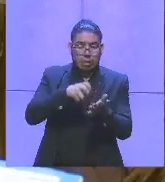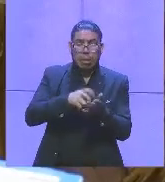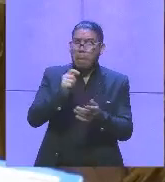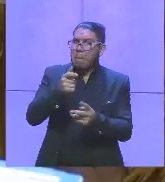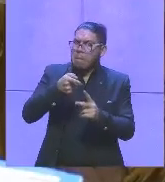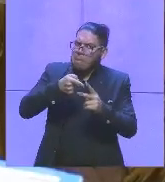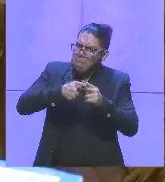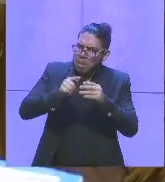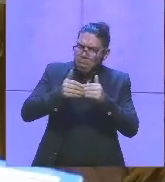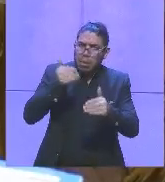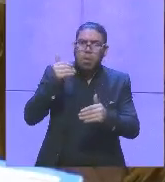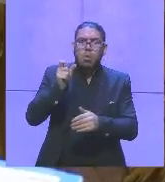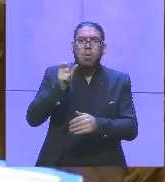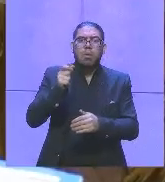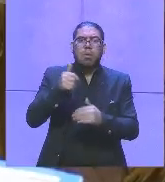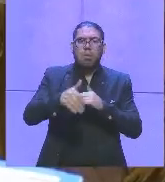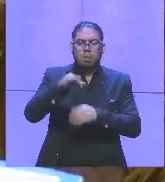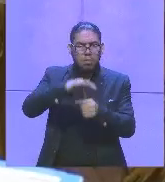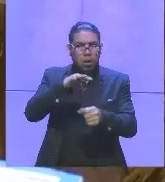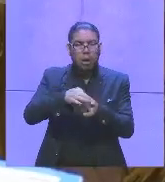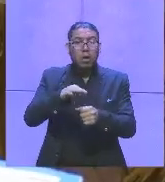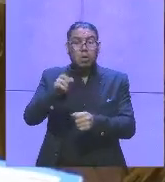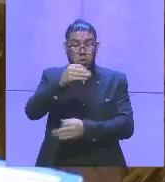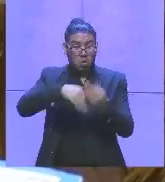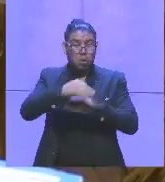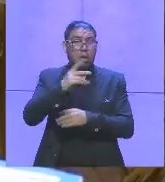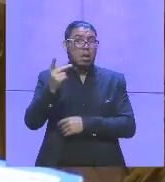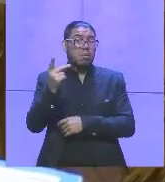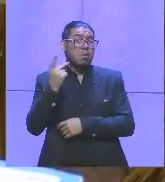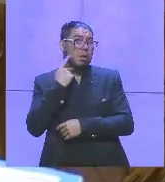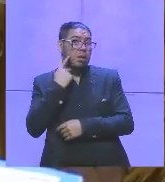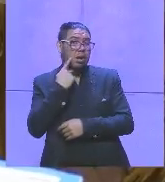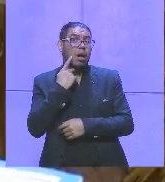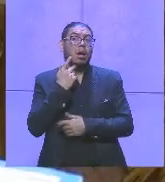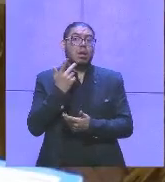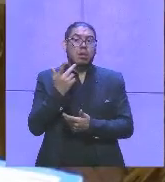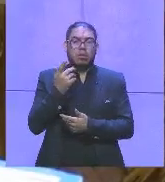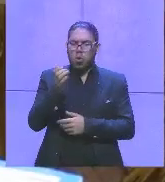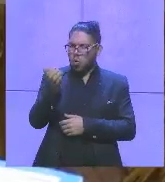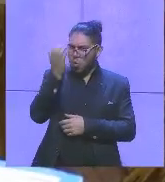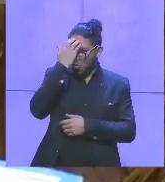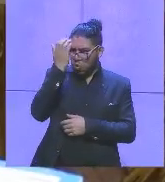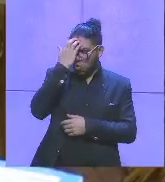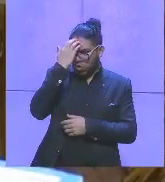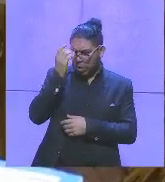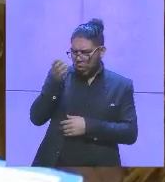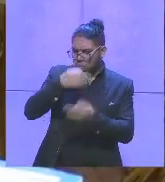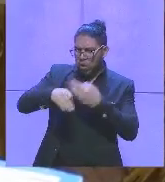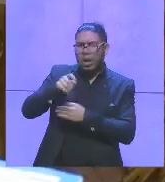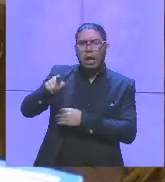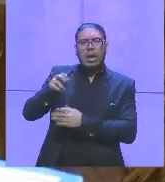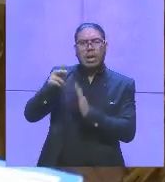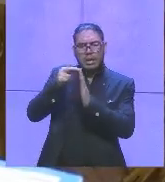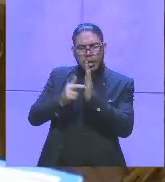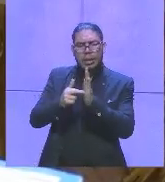del proceso electoral, que todos los partidos políticos y actores políticos conocieran las reglas que se iban a aplicar. Pero segundo, y